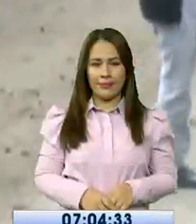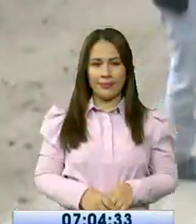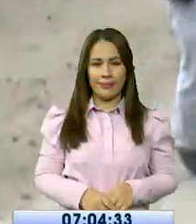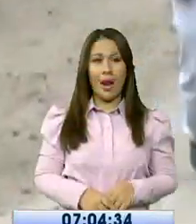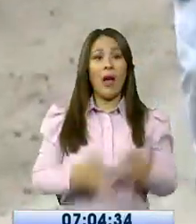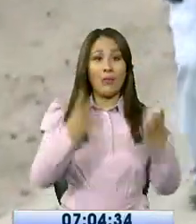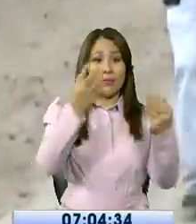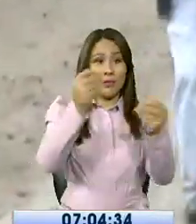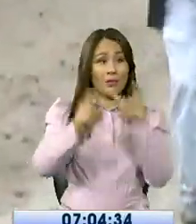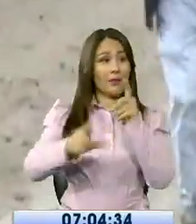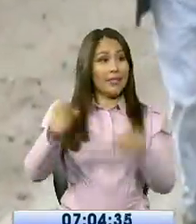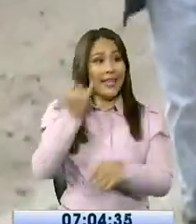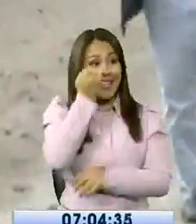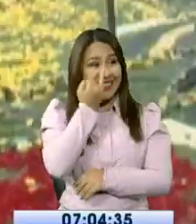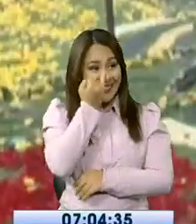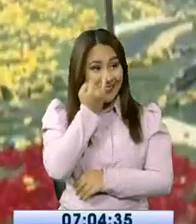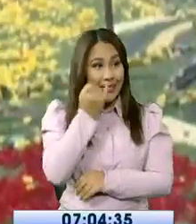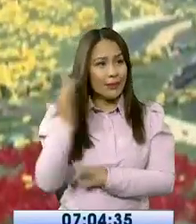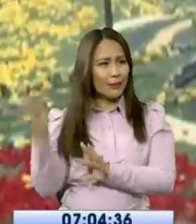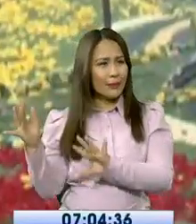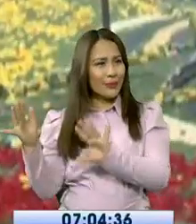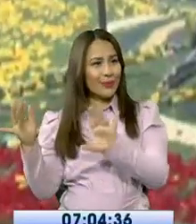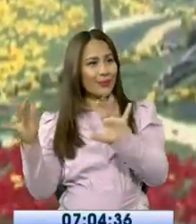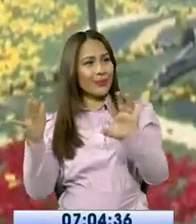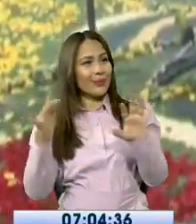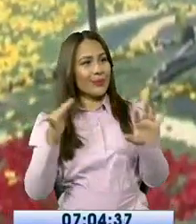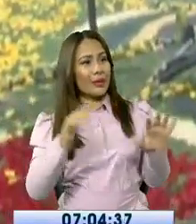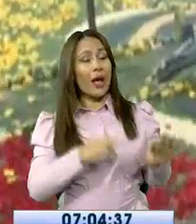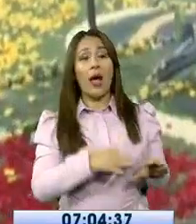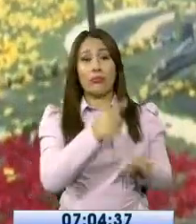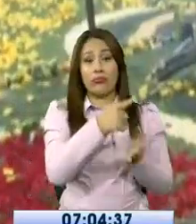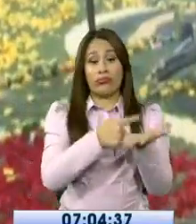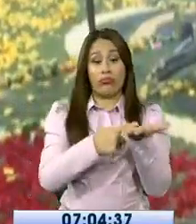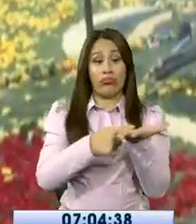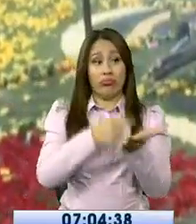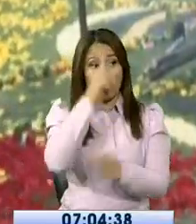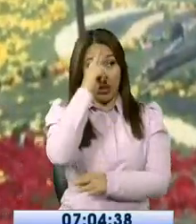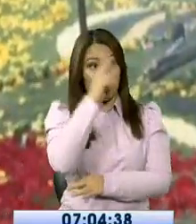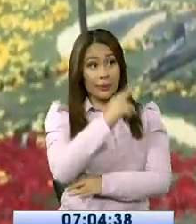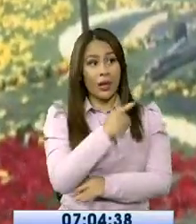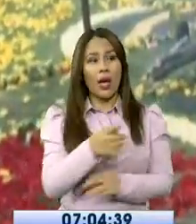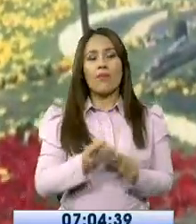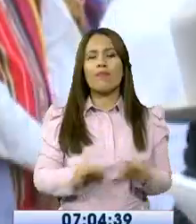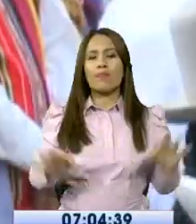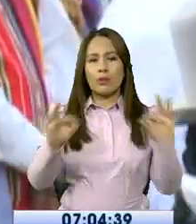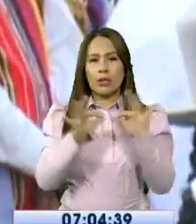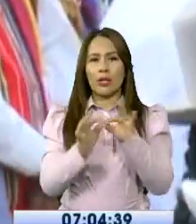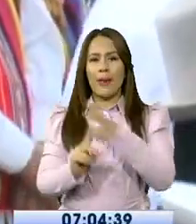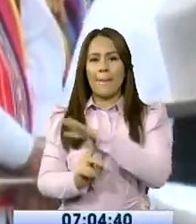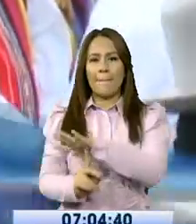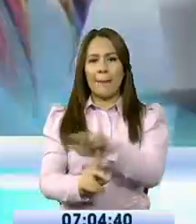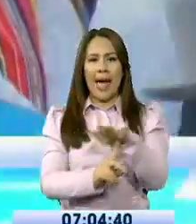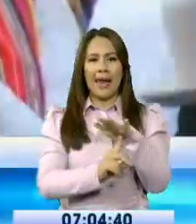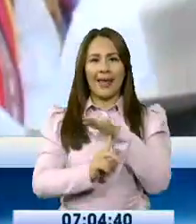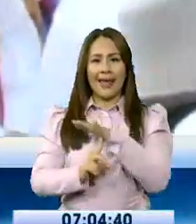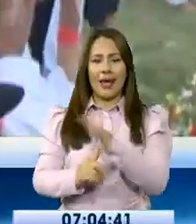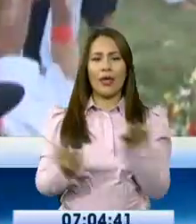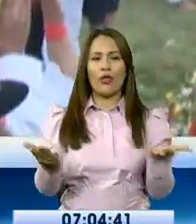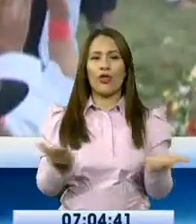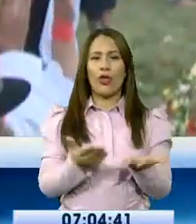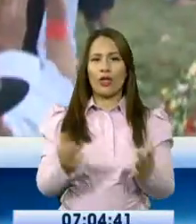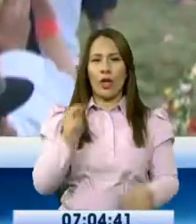Decenas de indígenas llegaban hasta este sitio. La ceremonia se desarrolló en el Parque Arqueológico de Cochasquí, al nororiente de